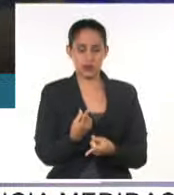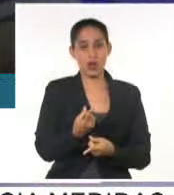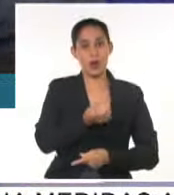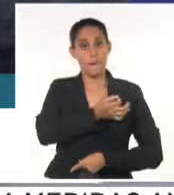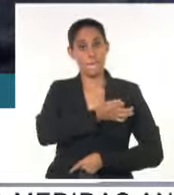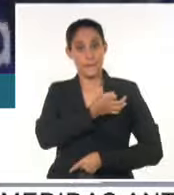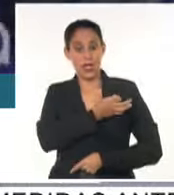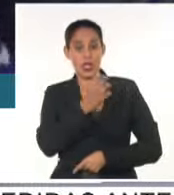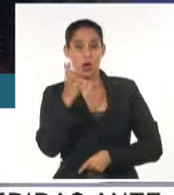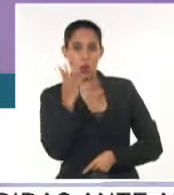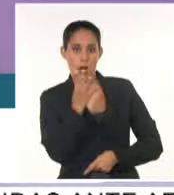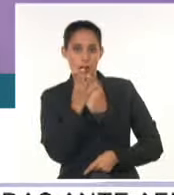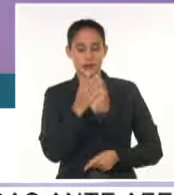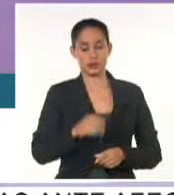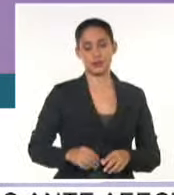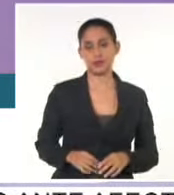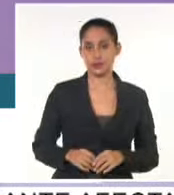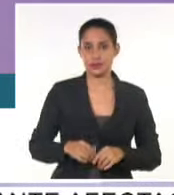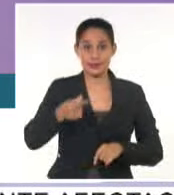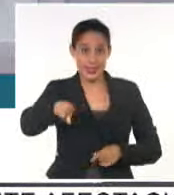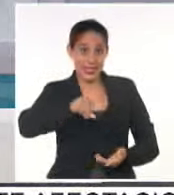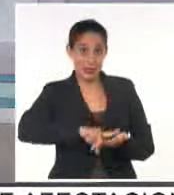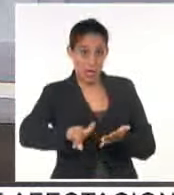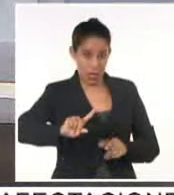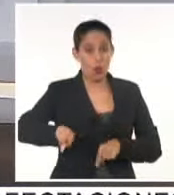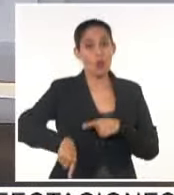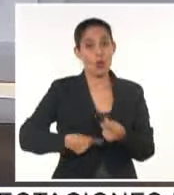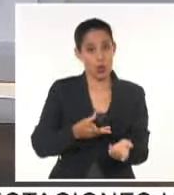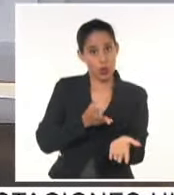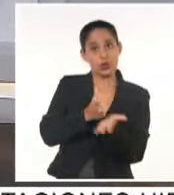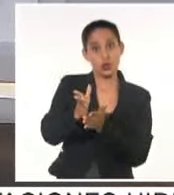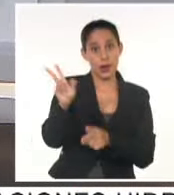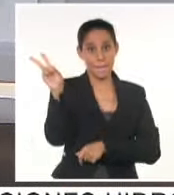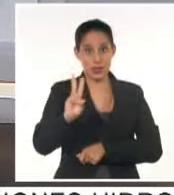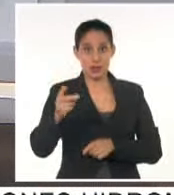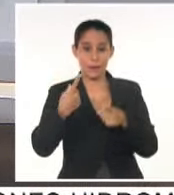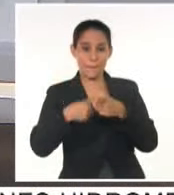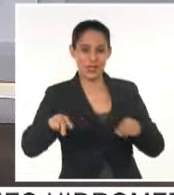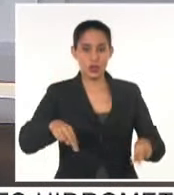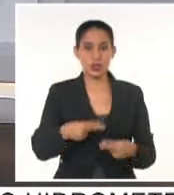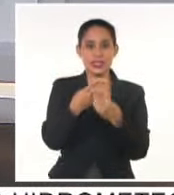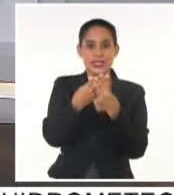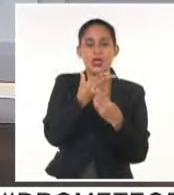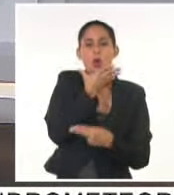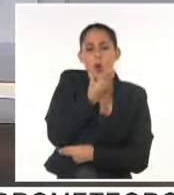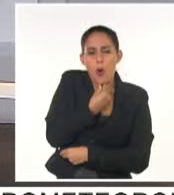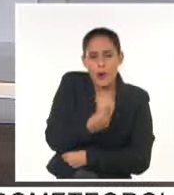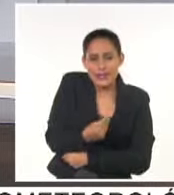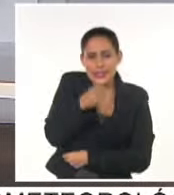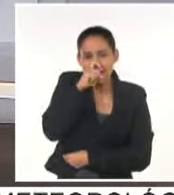y 3 de bronce. Esta semana continuará este torneo de Venezuela, pero en la categoría de menores de 19